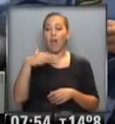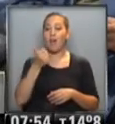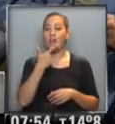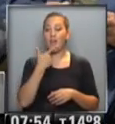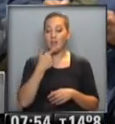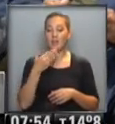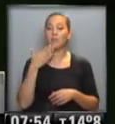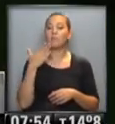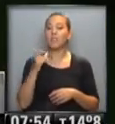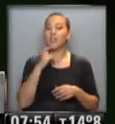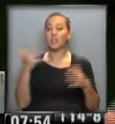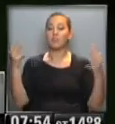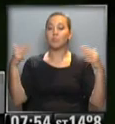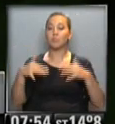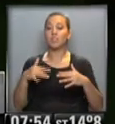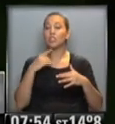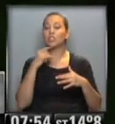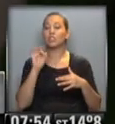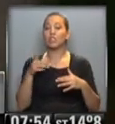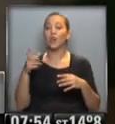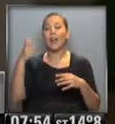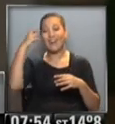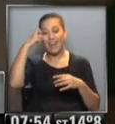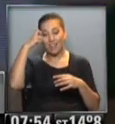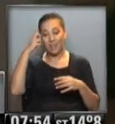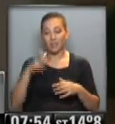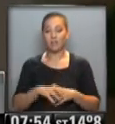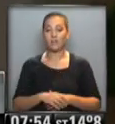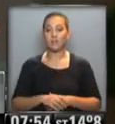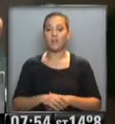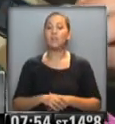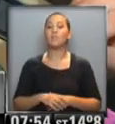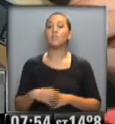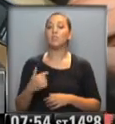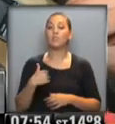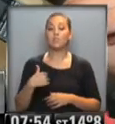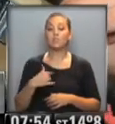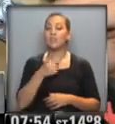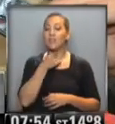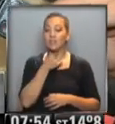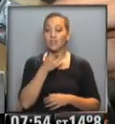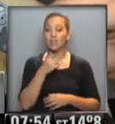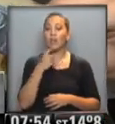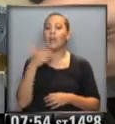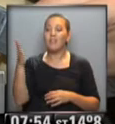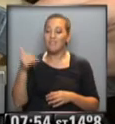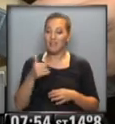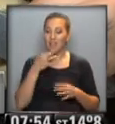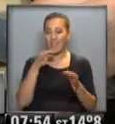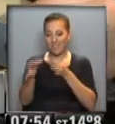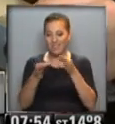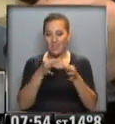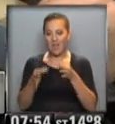Unidad Popular, no hizo lo propio con la Unión Cívica Radical. Mi misión es llamar al diálogo, a